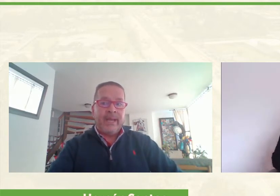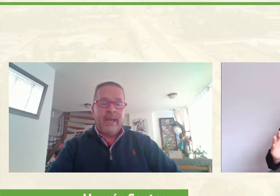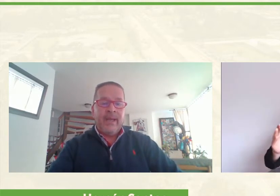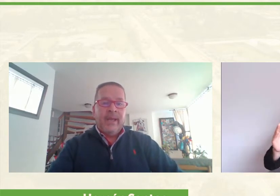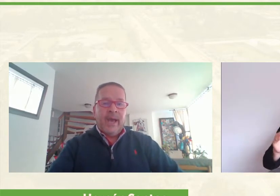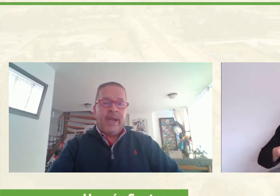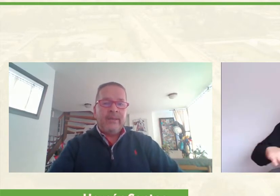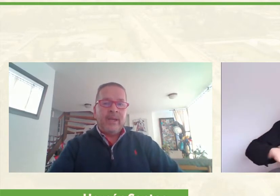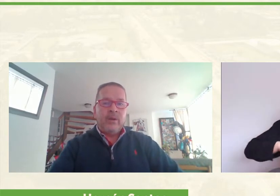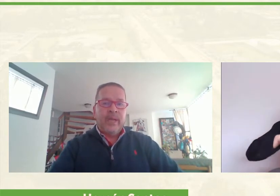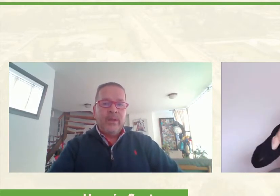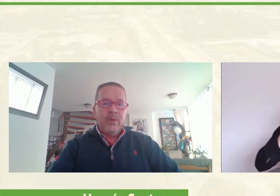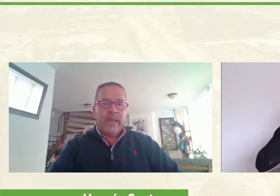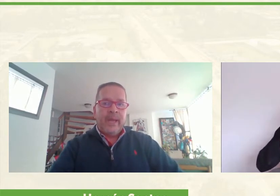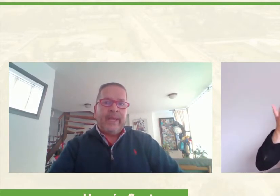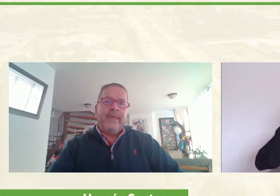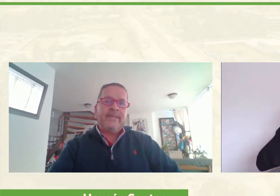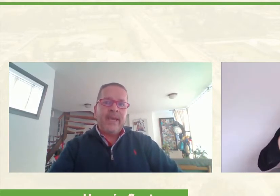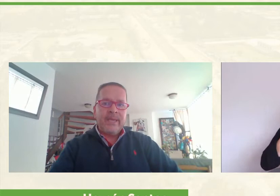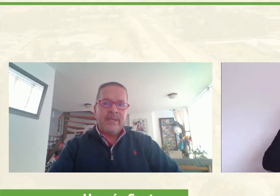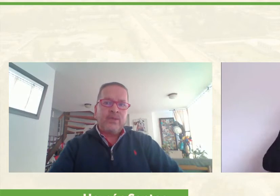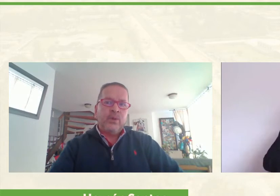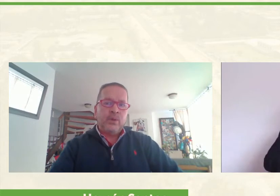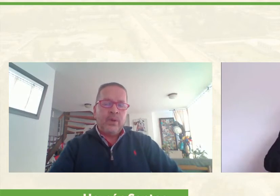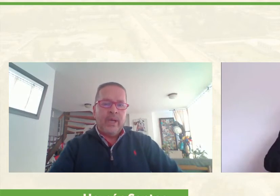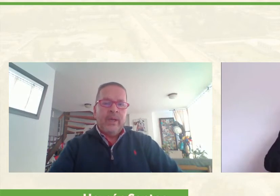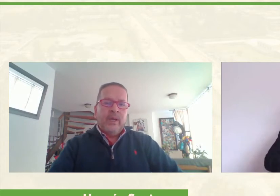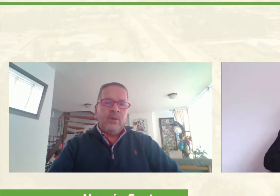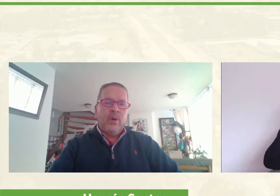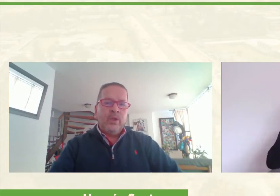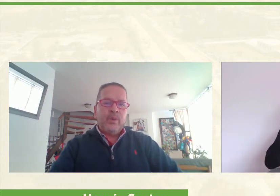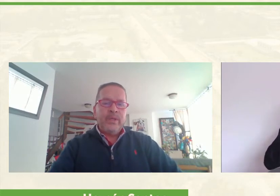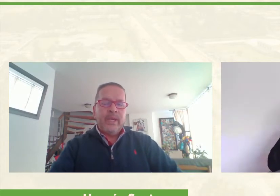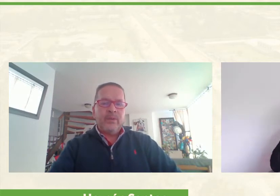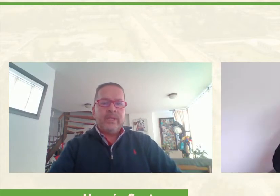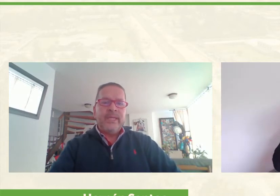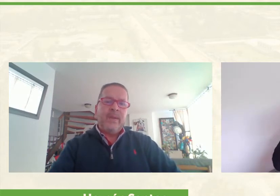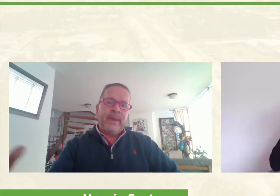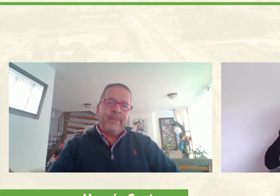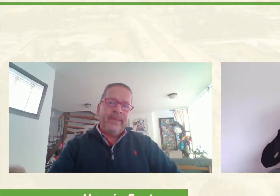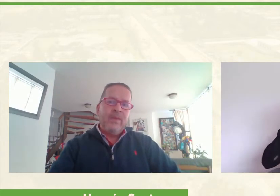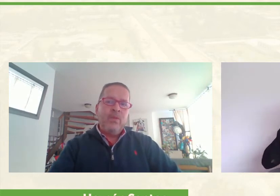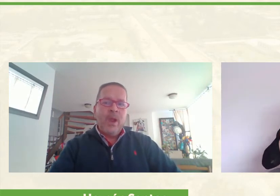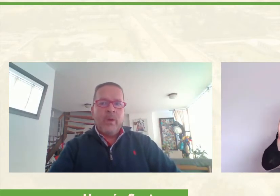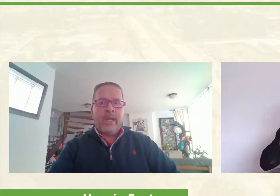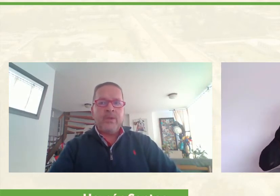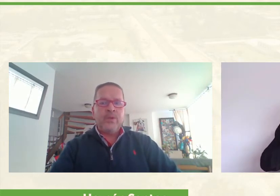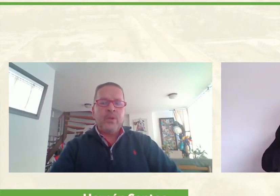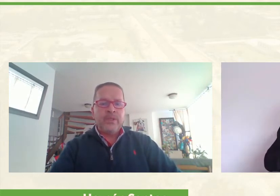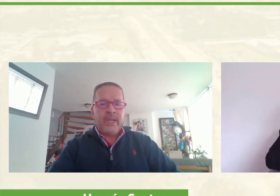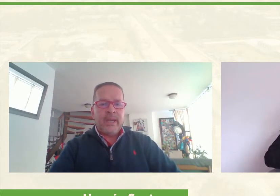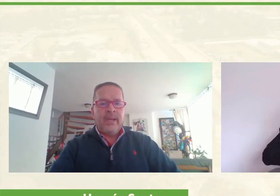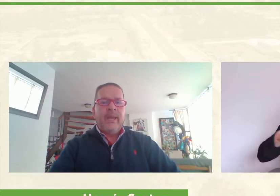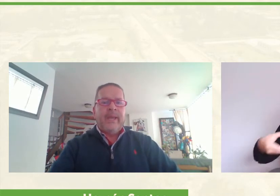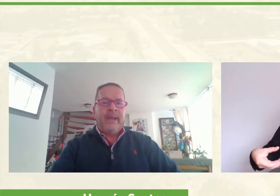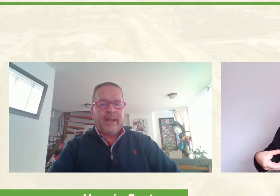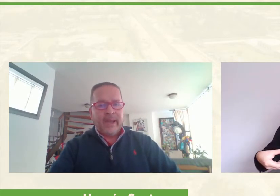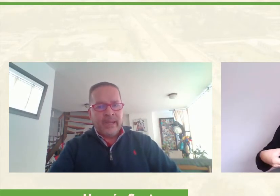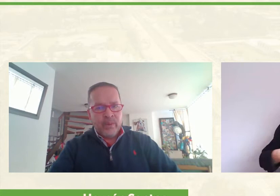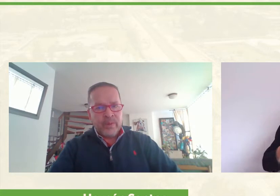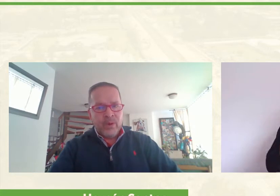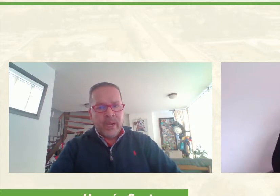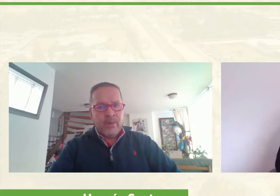gran área al interior del IDU, que es la que diseña, estructura todos los proyectos y dependiendo de lo que ellos nos digan